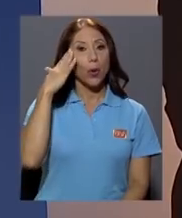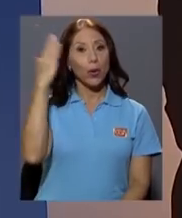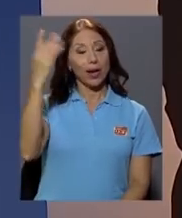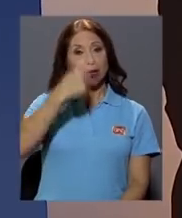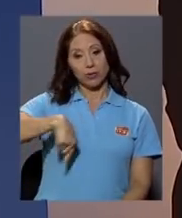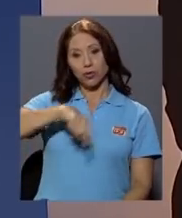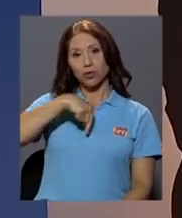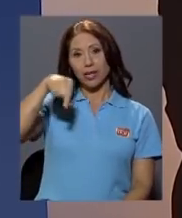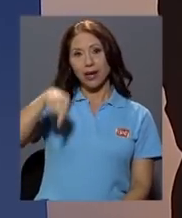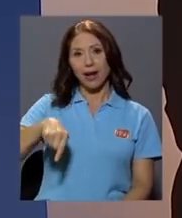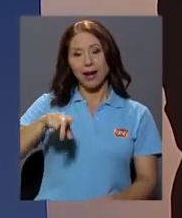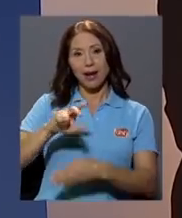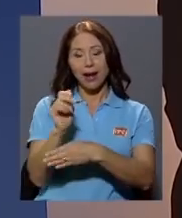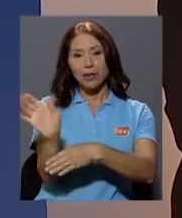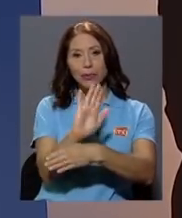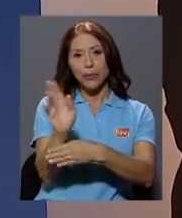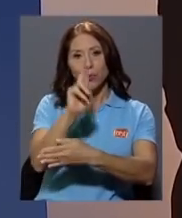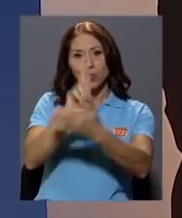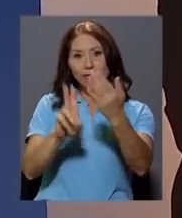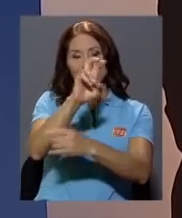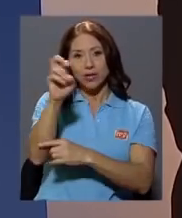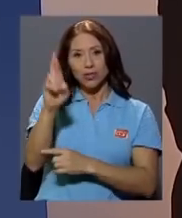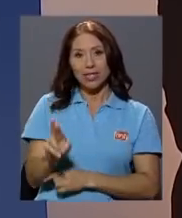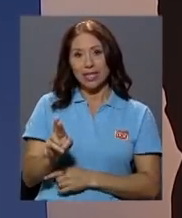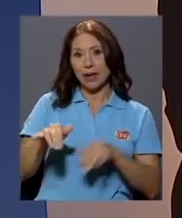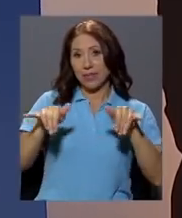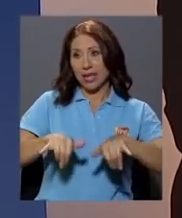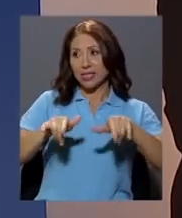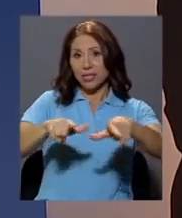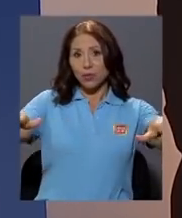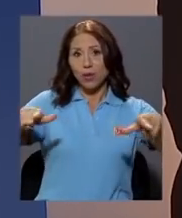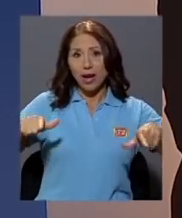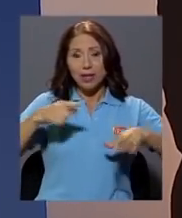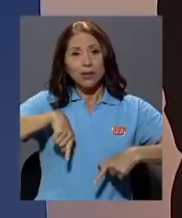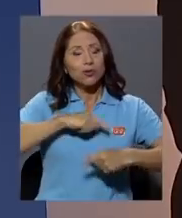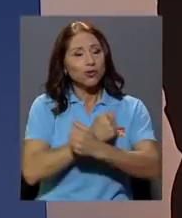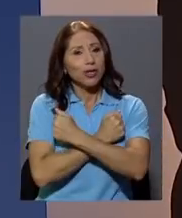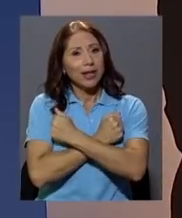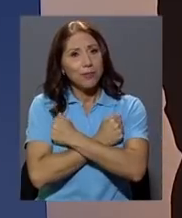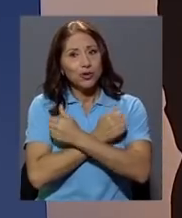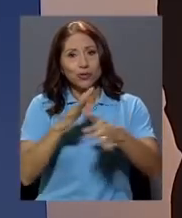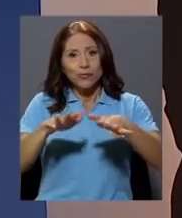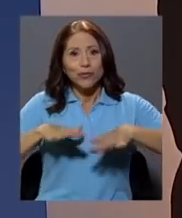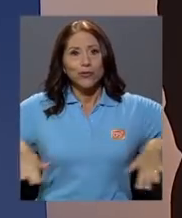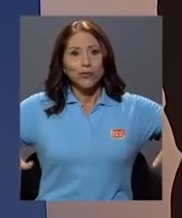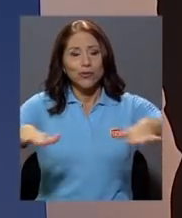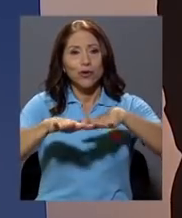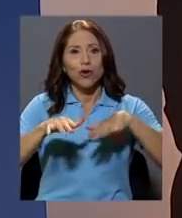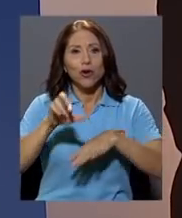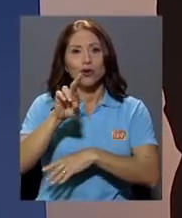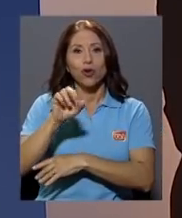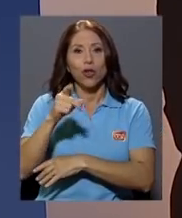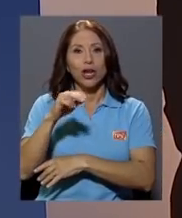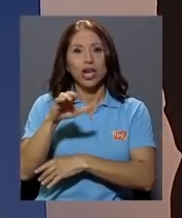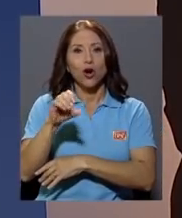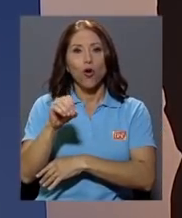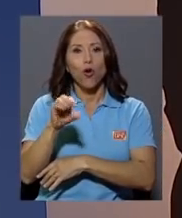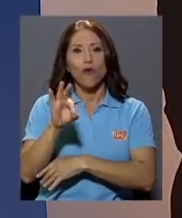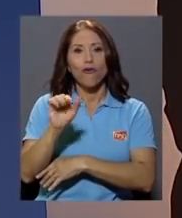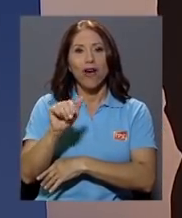Paola, estamos en los estudios del canal Universidad de Costa Rica, en este campus muy querido, nuestro querido campus Rodrigo